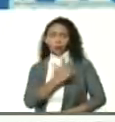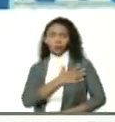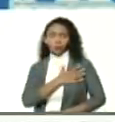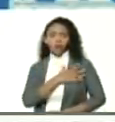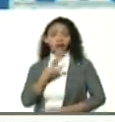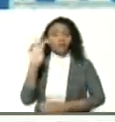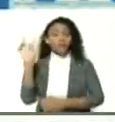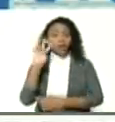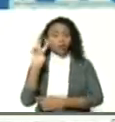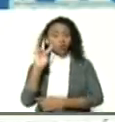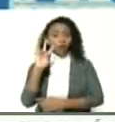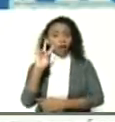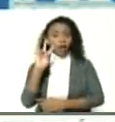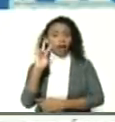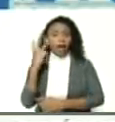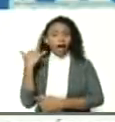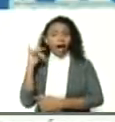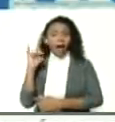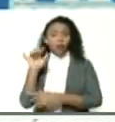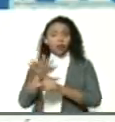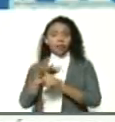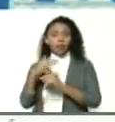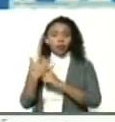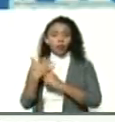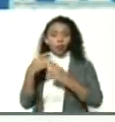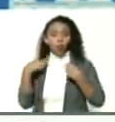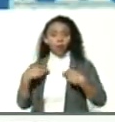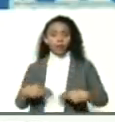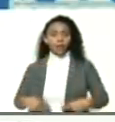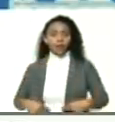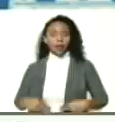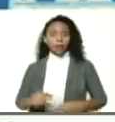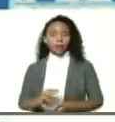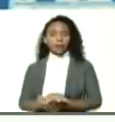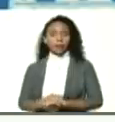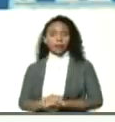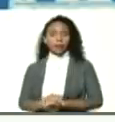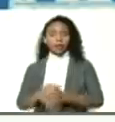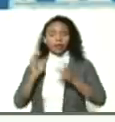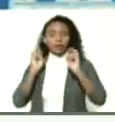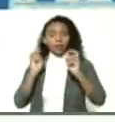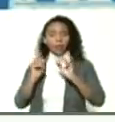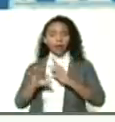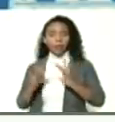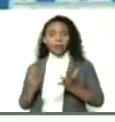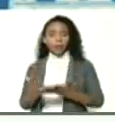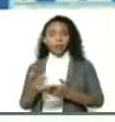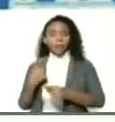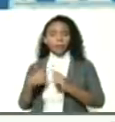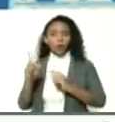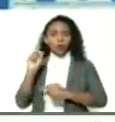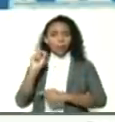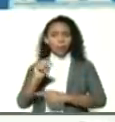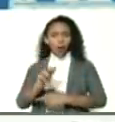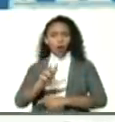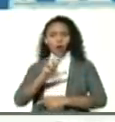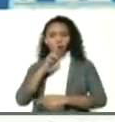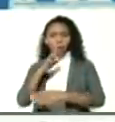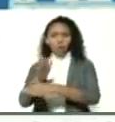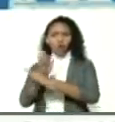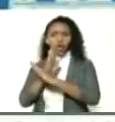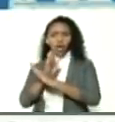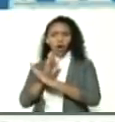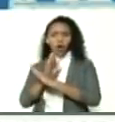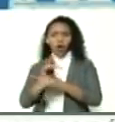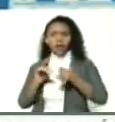Venezuela atraviesa una situación humanitaria derivada de la pandemia, pero también del terrible bloqueo